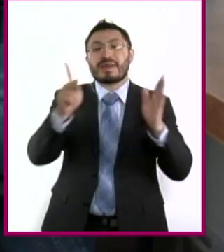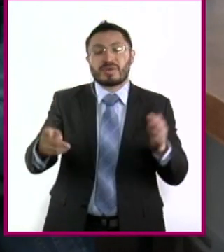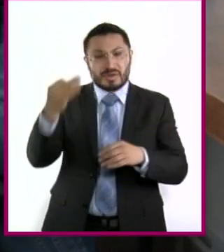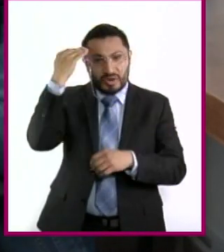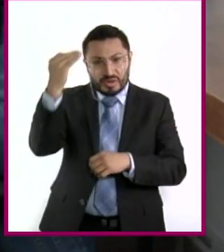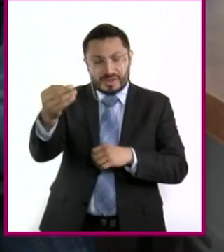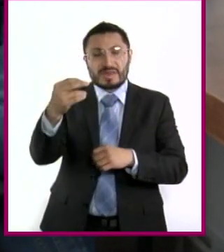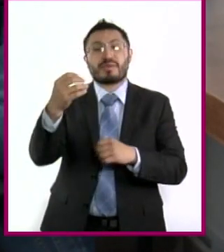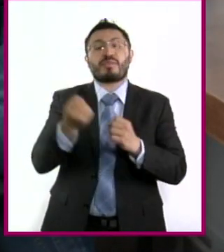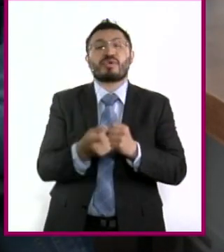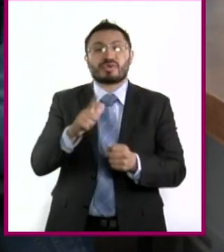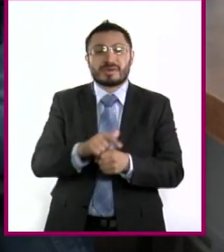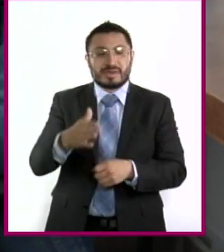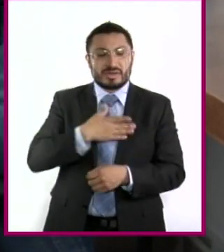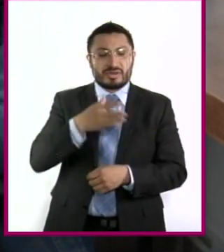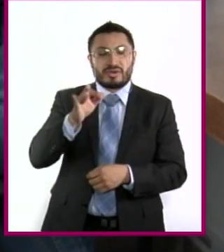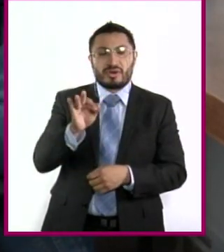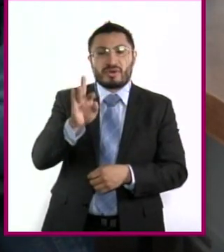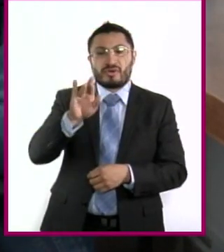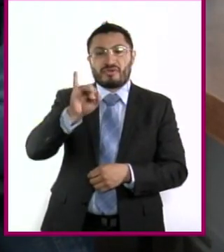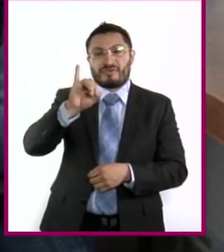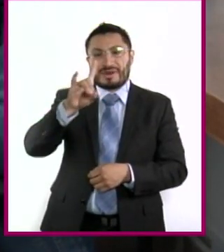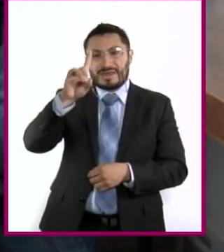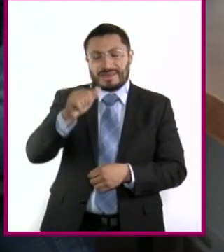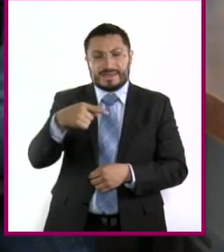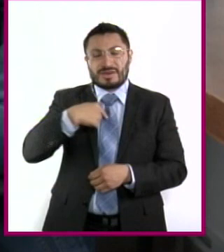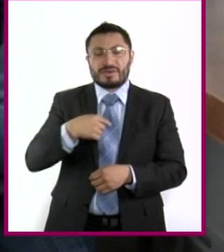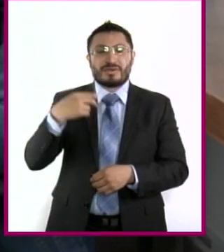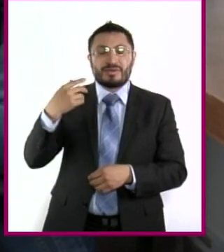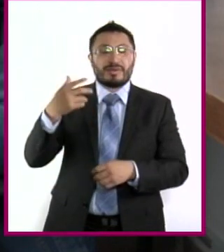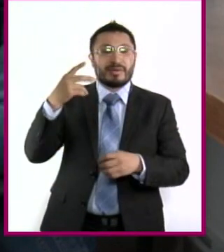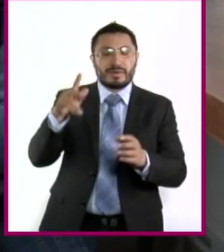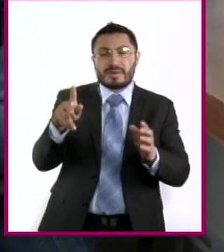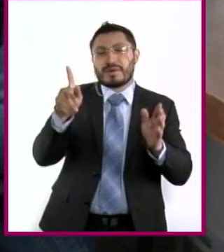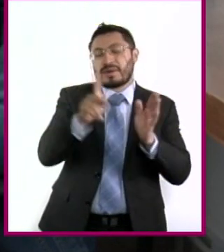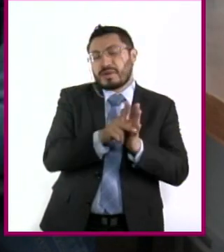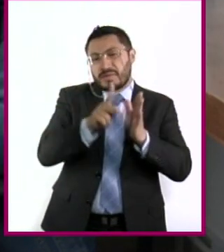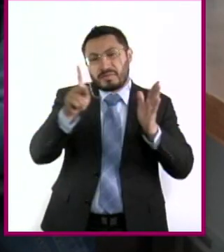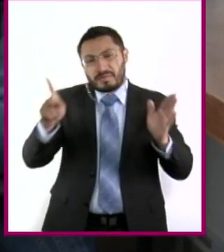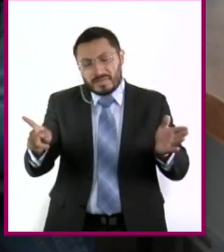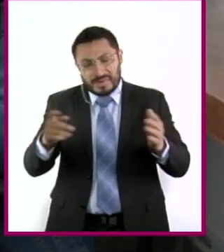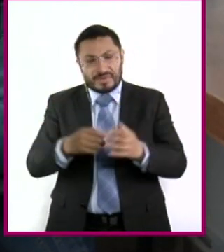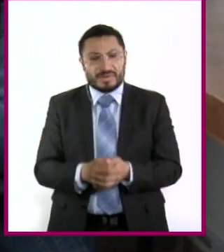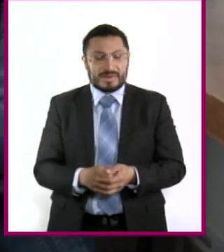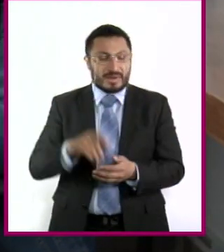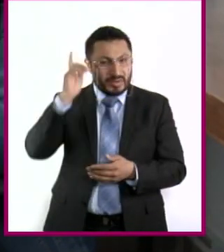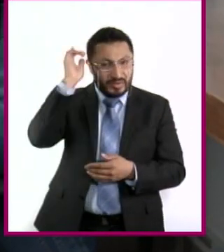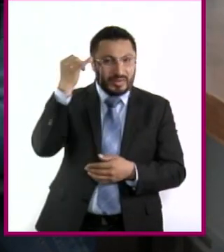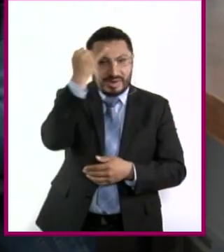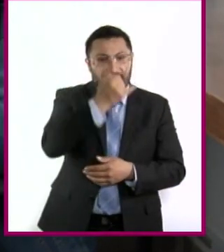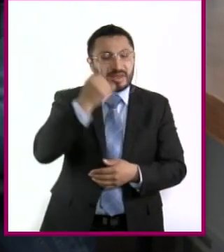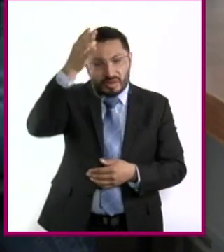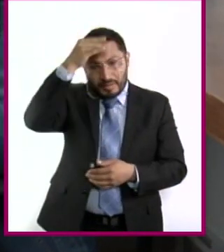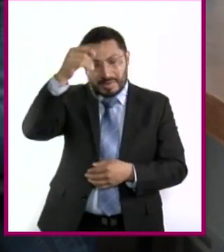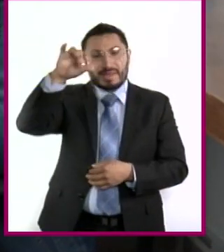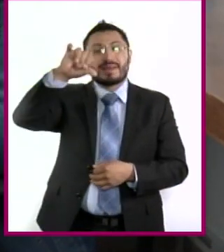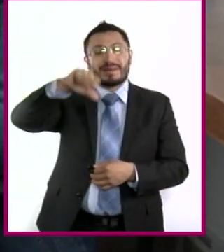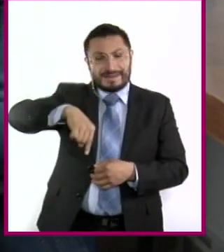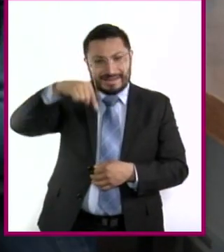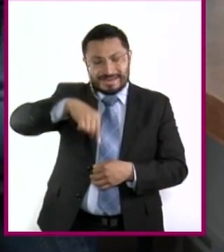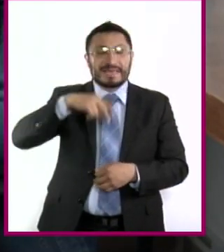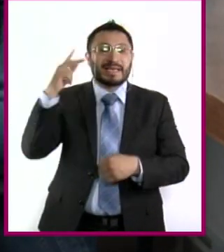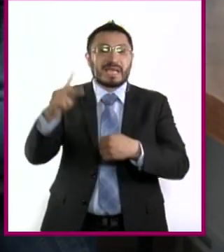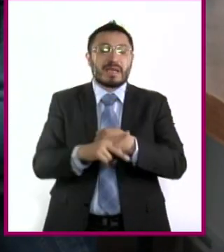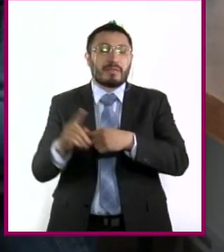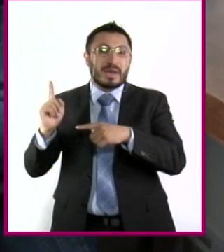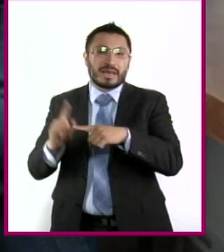Frida, reportera de Ciencias Sociales, y como quisiera hablar tantos idiomas como Mireya. Vivimos en un país muy diverso, donde se hablan